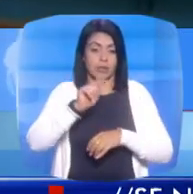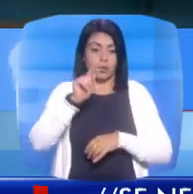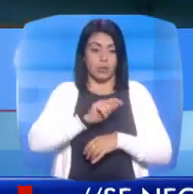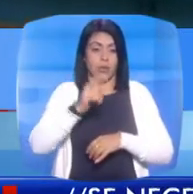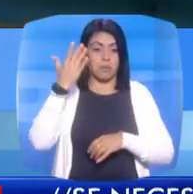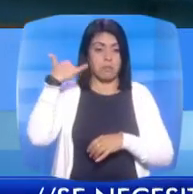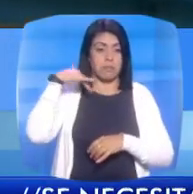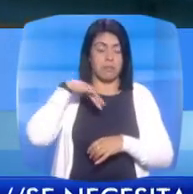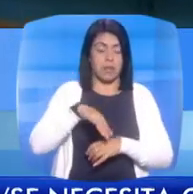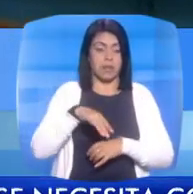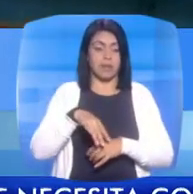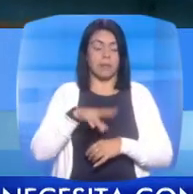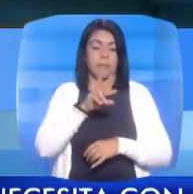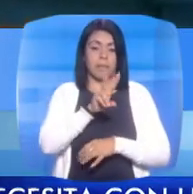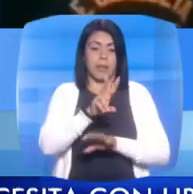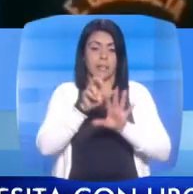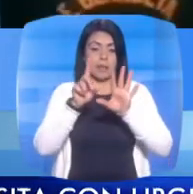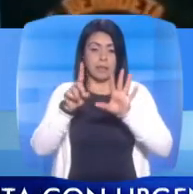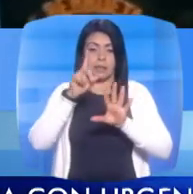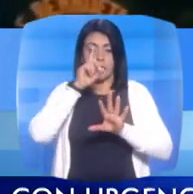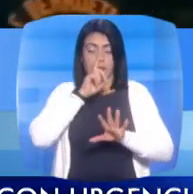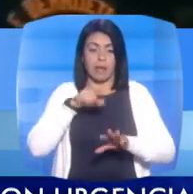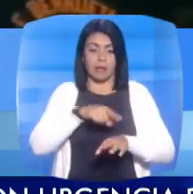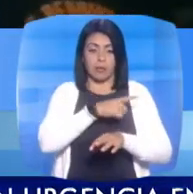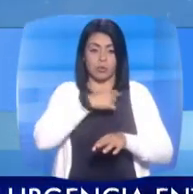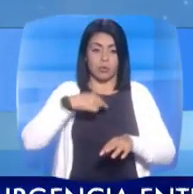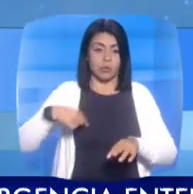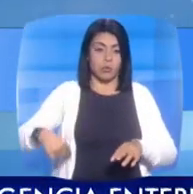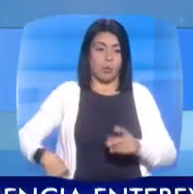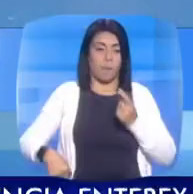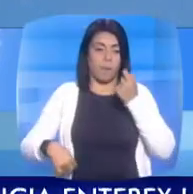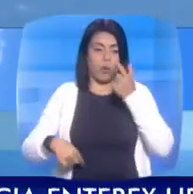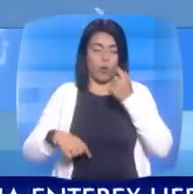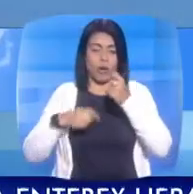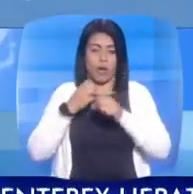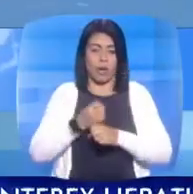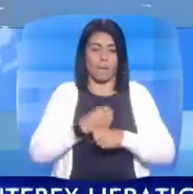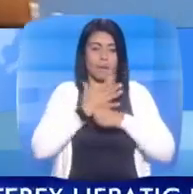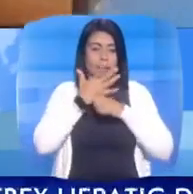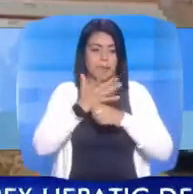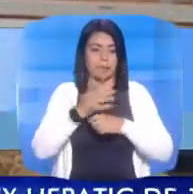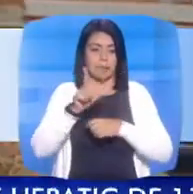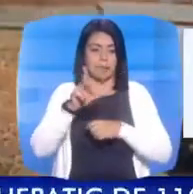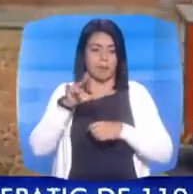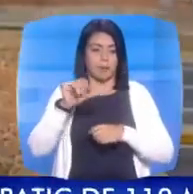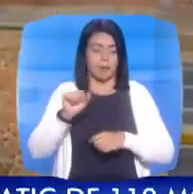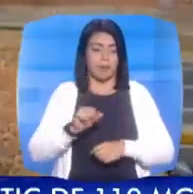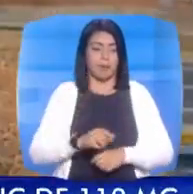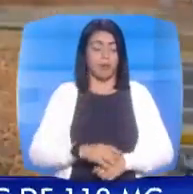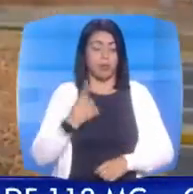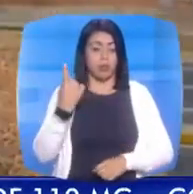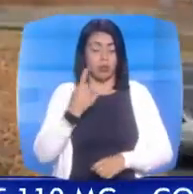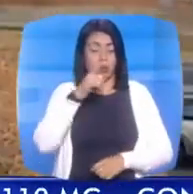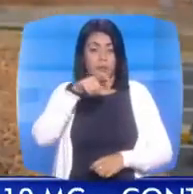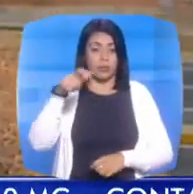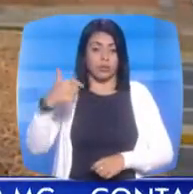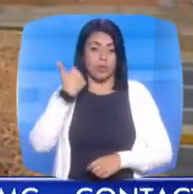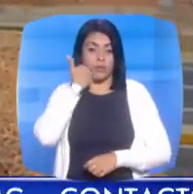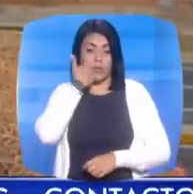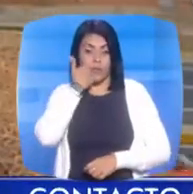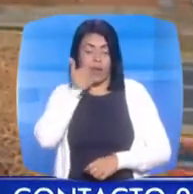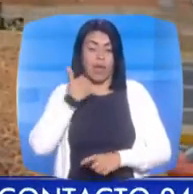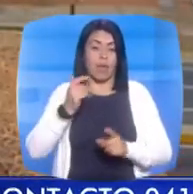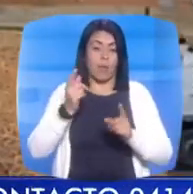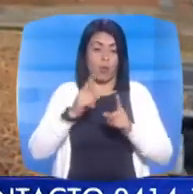Mientras tanto y con 26 años en diálisis son pocas las esperanzas que tiene Luis no solo los pacientes renales los